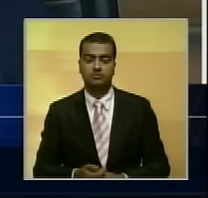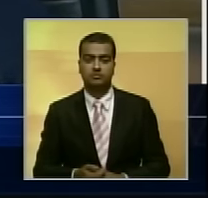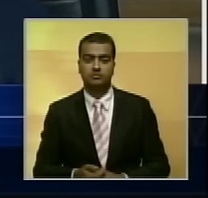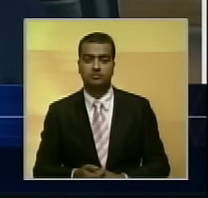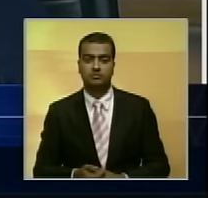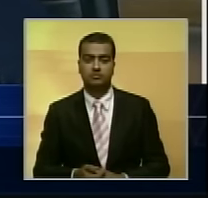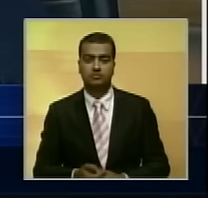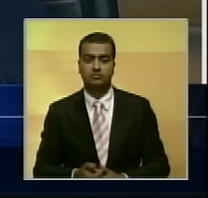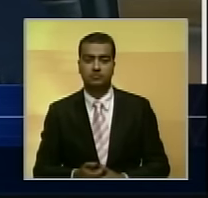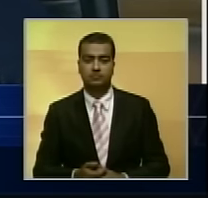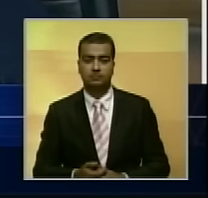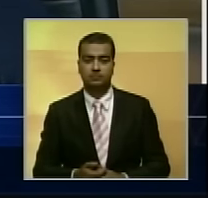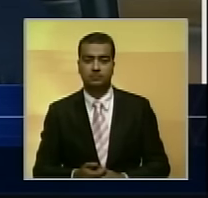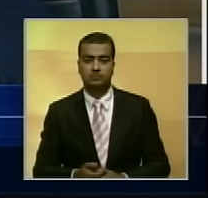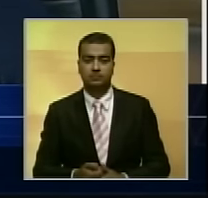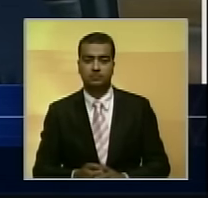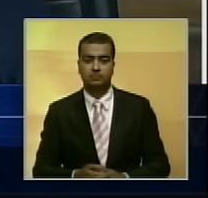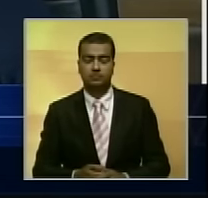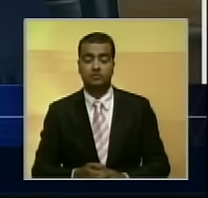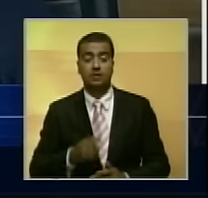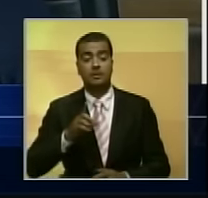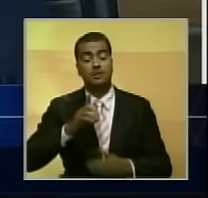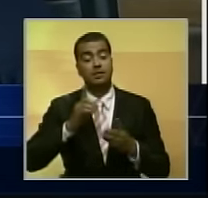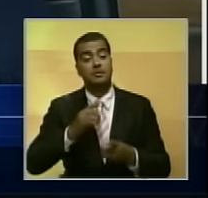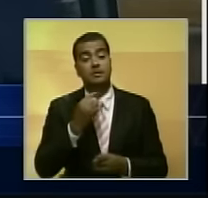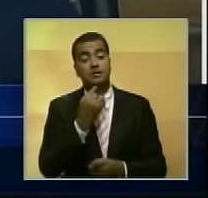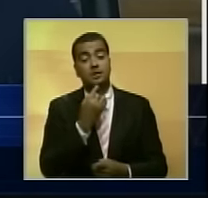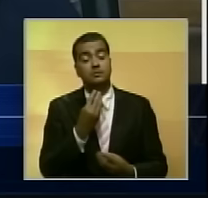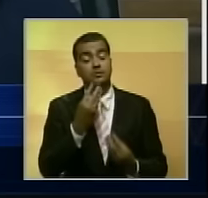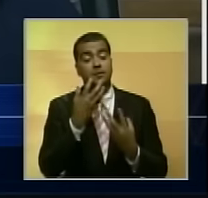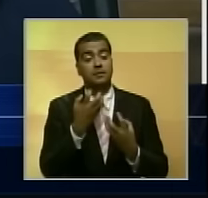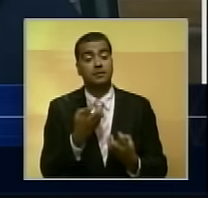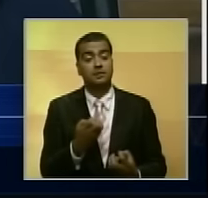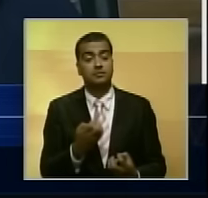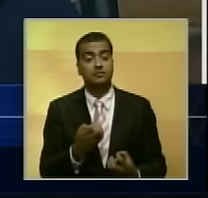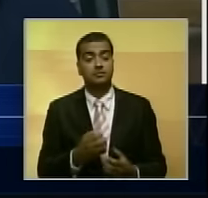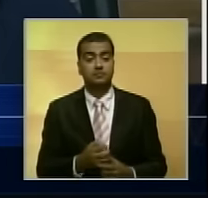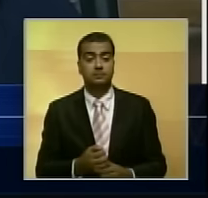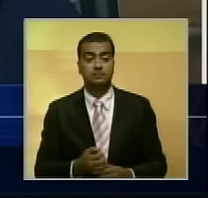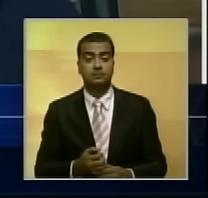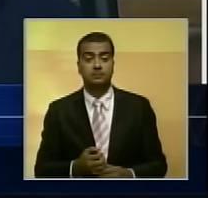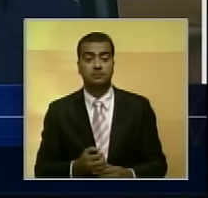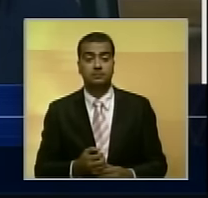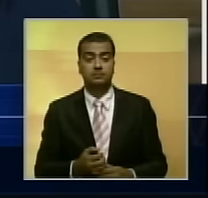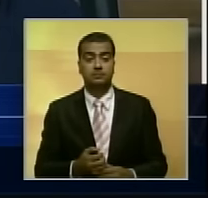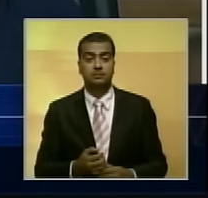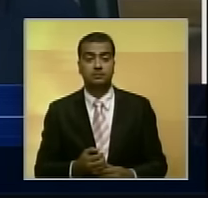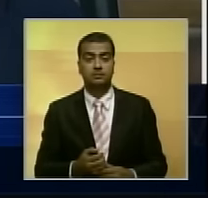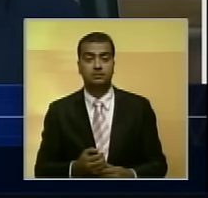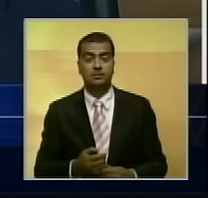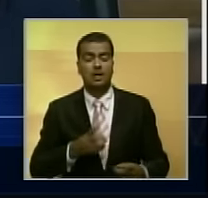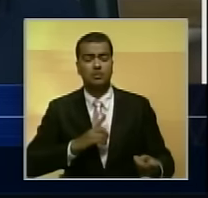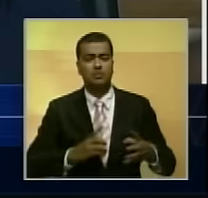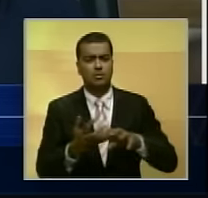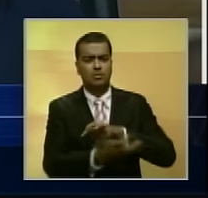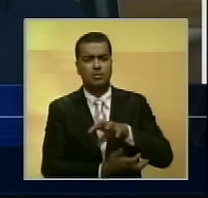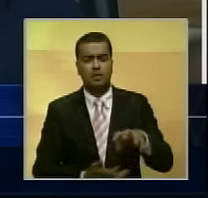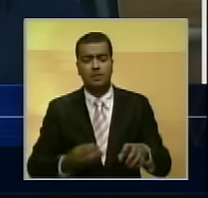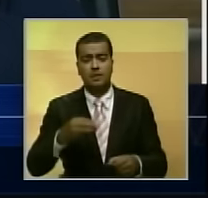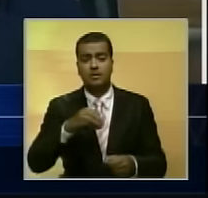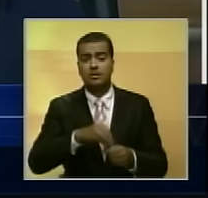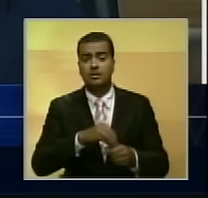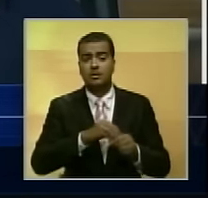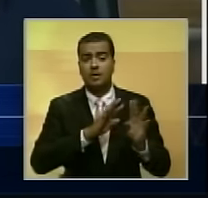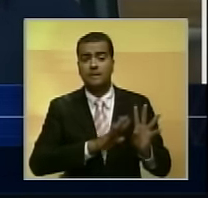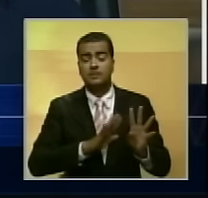Y también, debemos decirlo, lamentándolo mucho, con actos violentos dentro de la